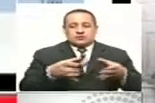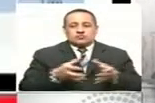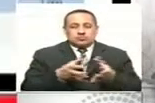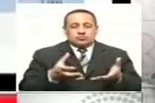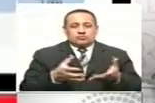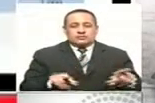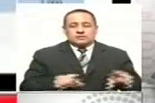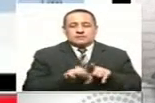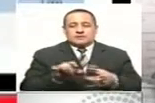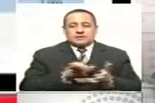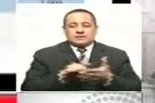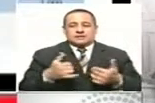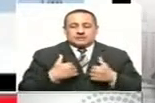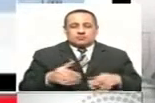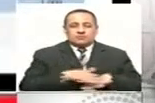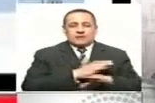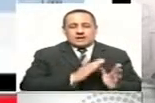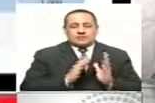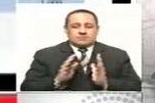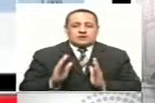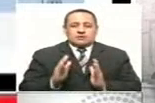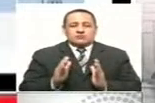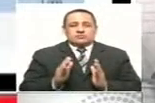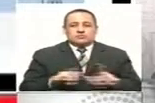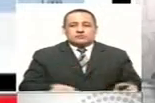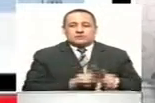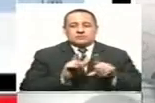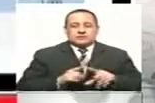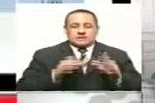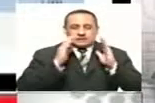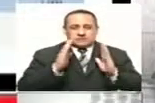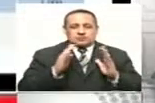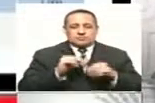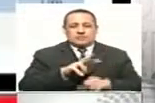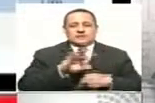también, por lo menos, tenemos planificado la atención de